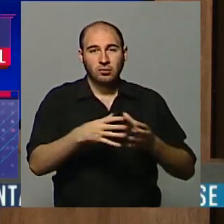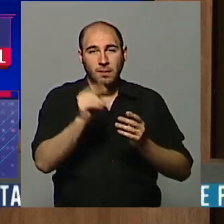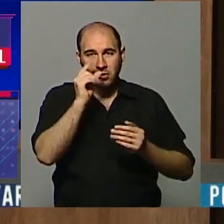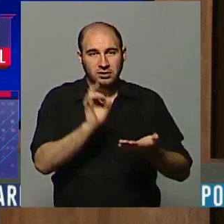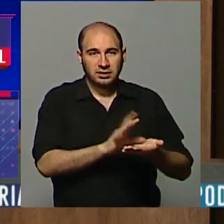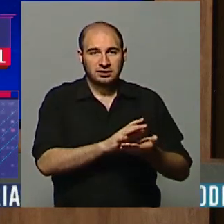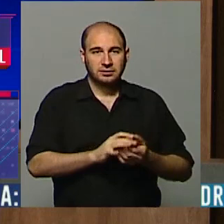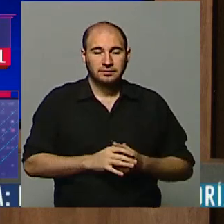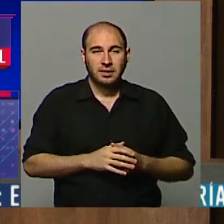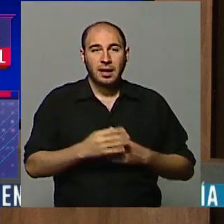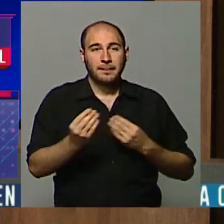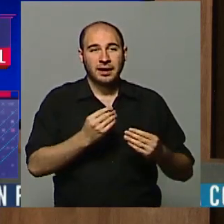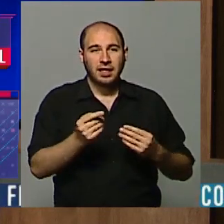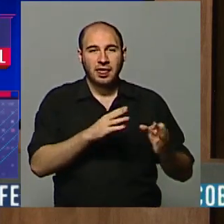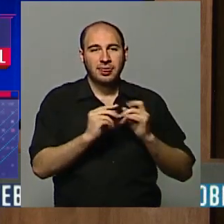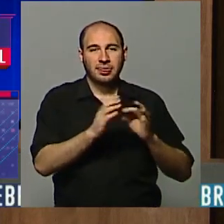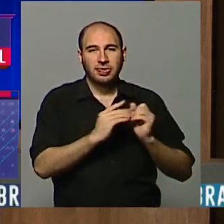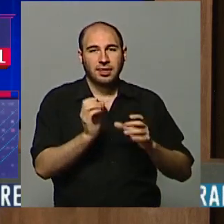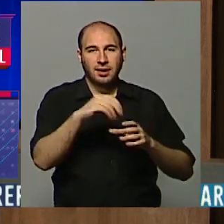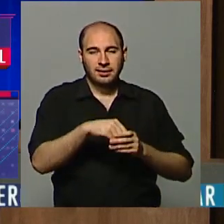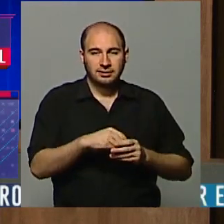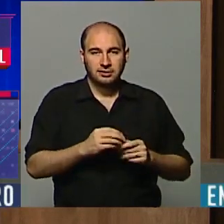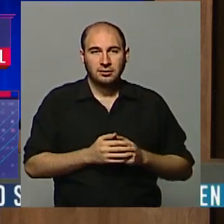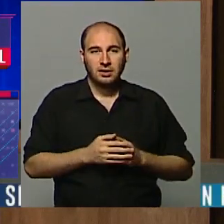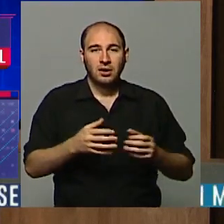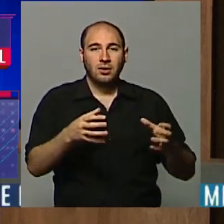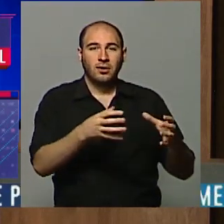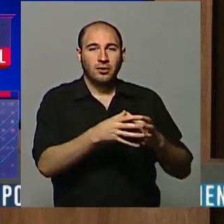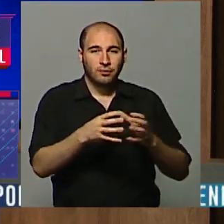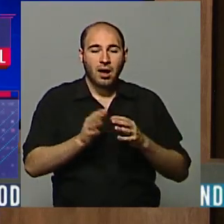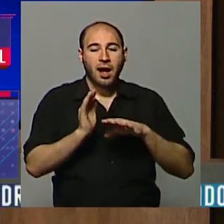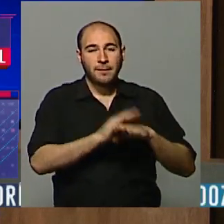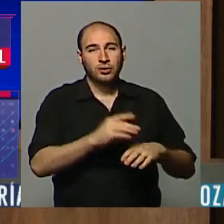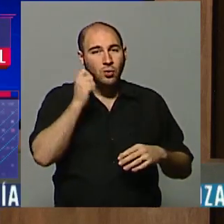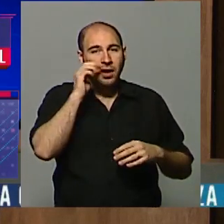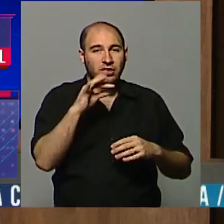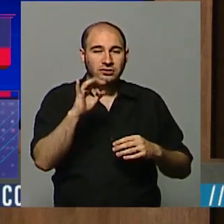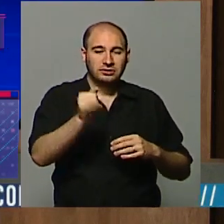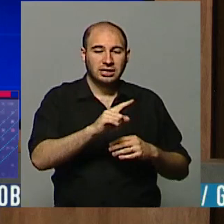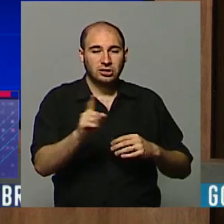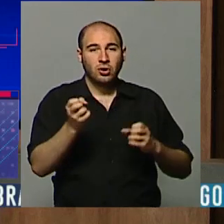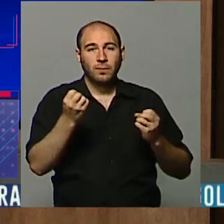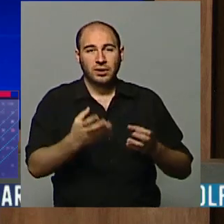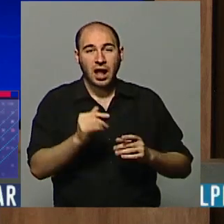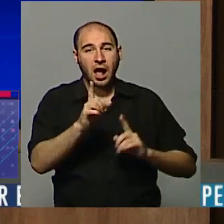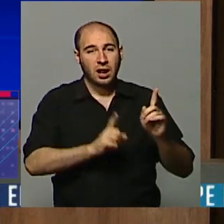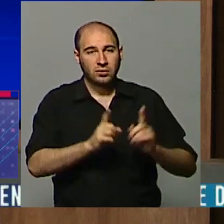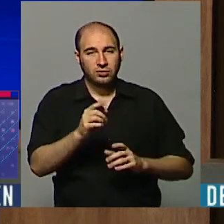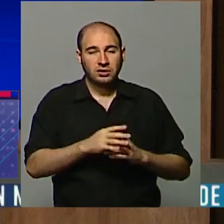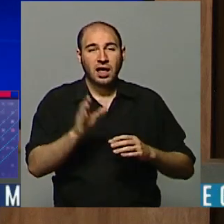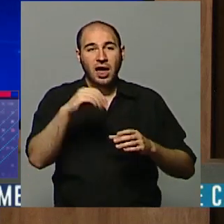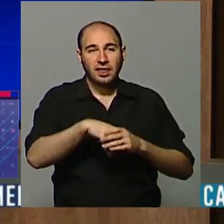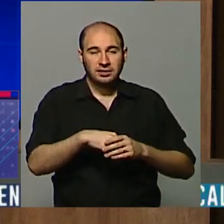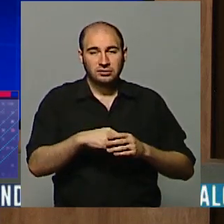partidos, justamente para dar una discusión interna con los sectores que apoyaban a Guaidó o no, porque de hecho habían algunos dentro